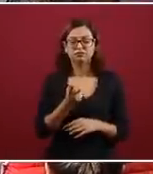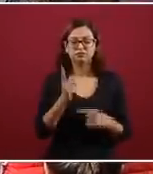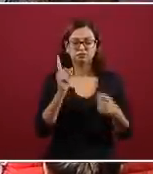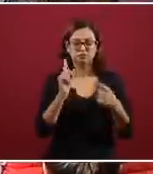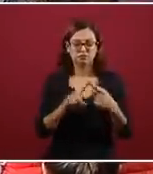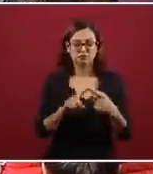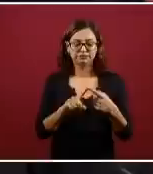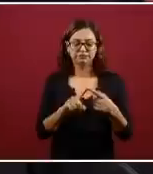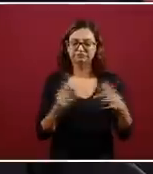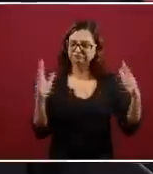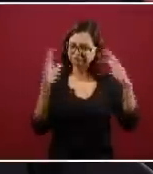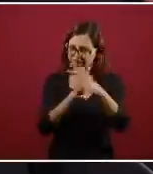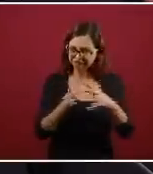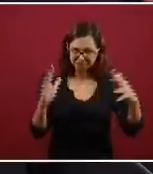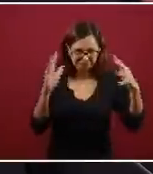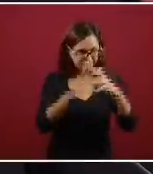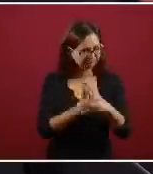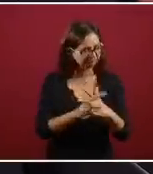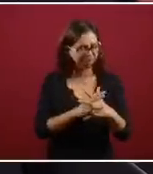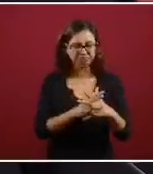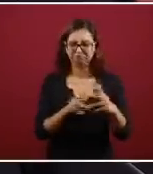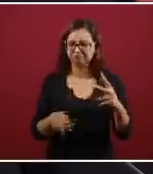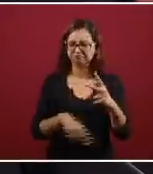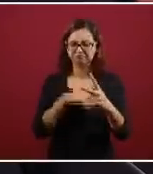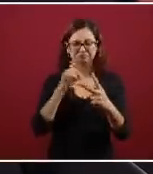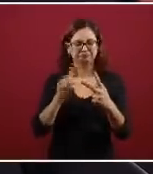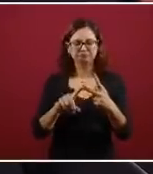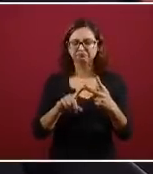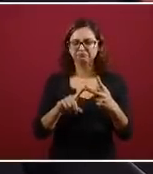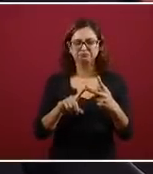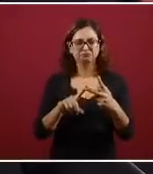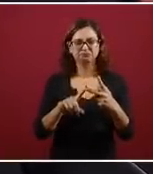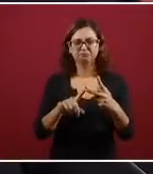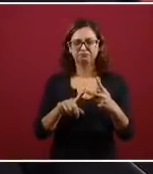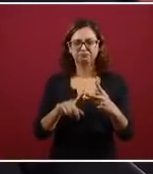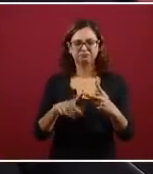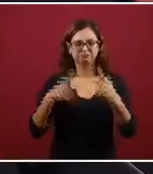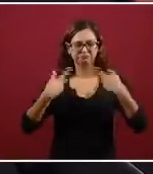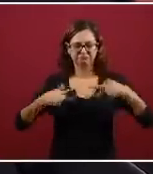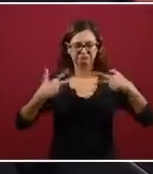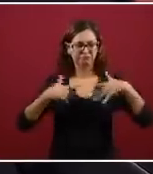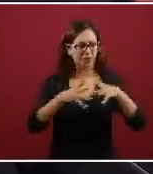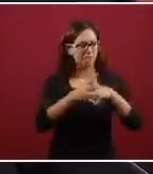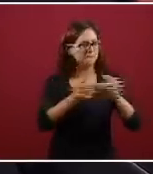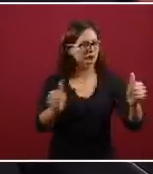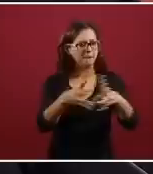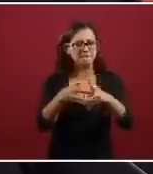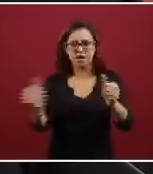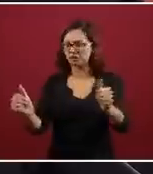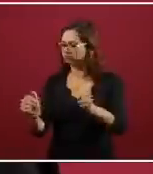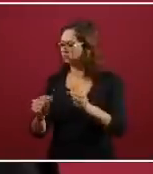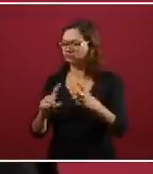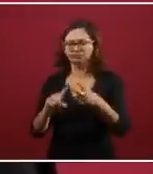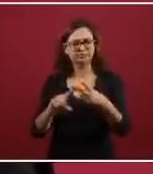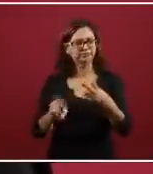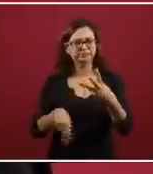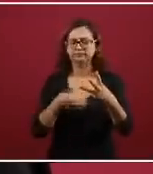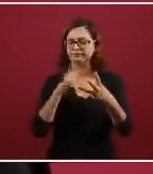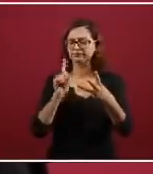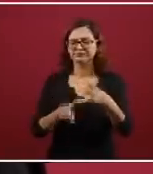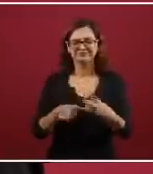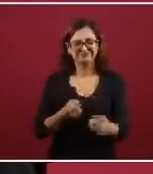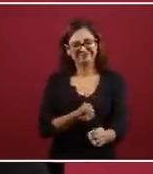a la guerra, ni a la desaparición, ni a